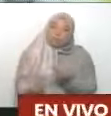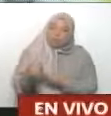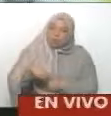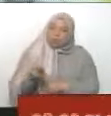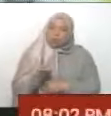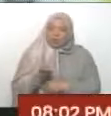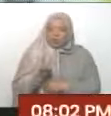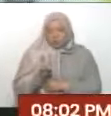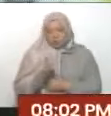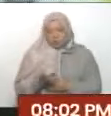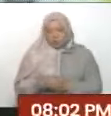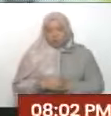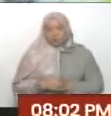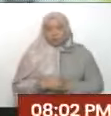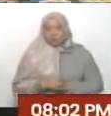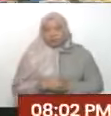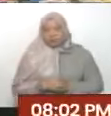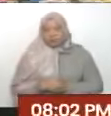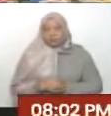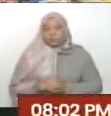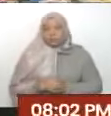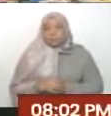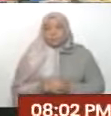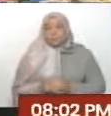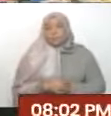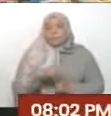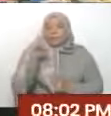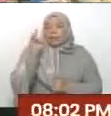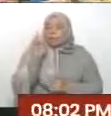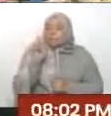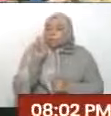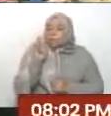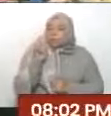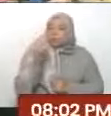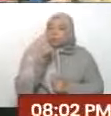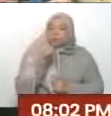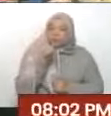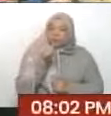a su patria. Bueno, profesor Pedro Sazones,